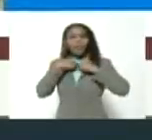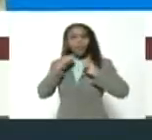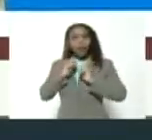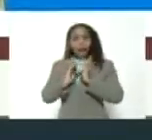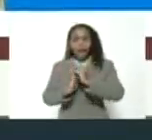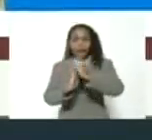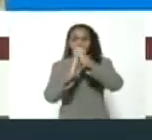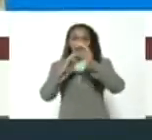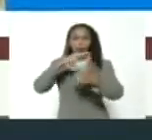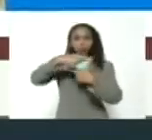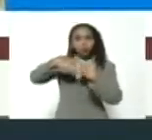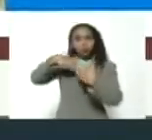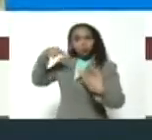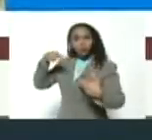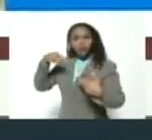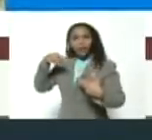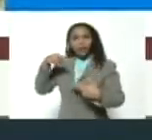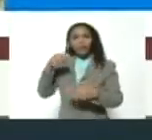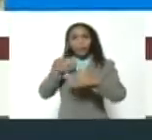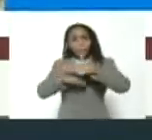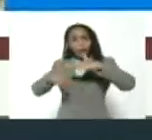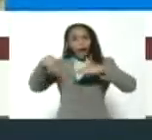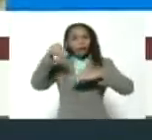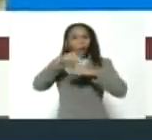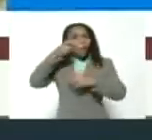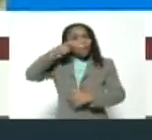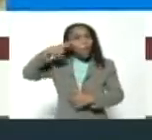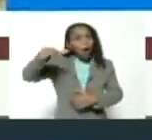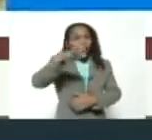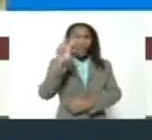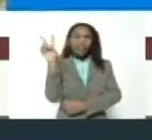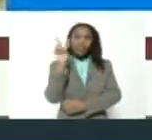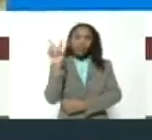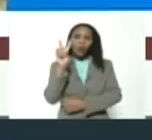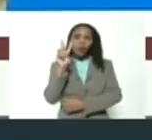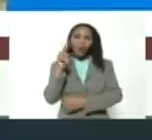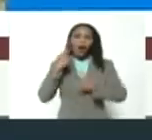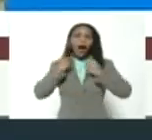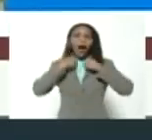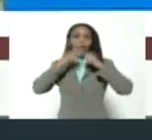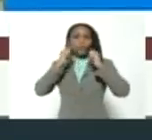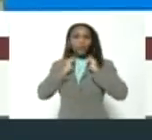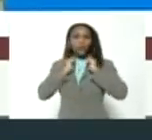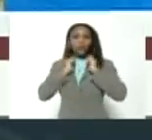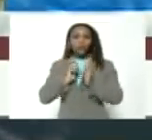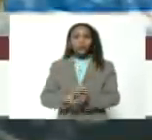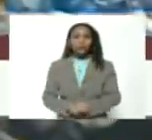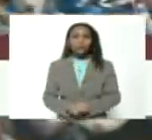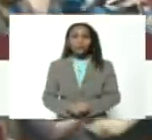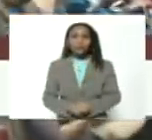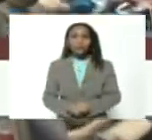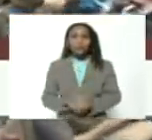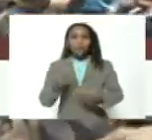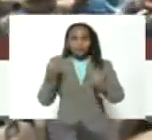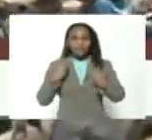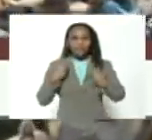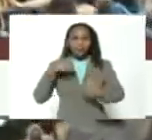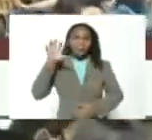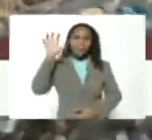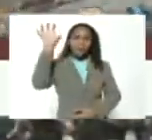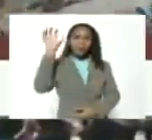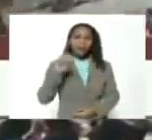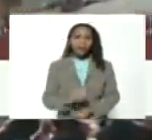líder revolucionario del magisterio y del pueblo de Venezuela. ¡Aristóbulo! ¡Viva la patria!